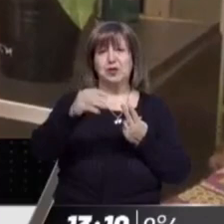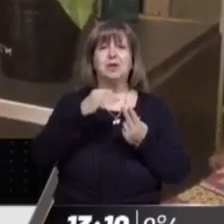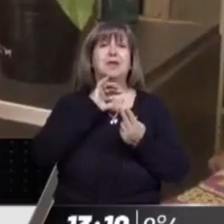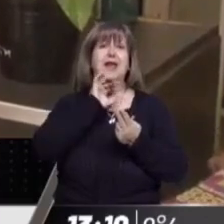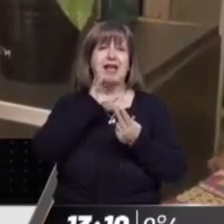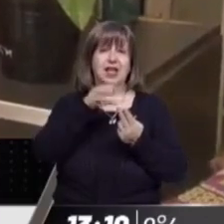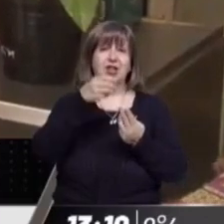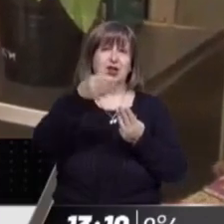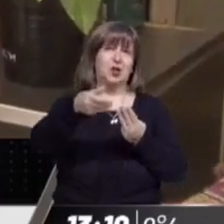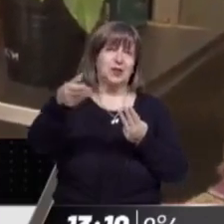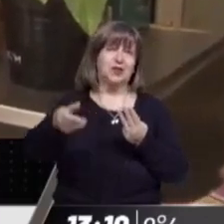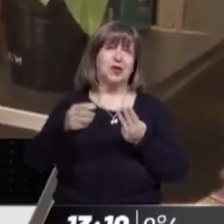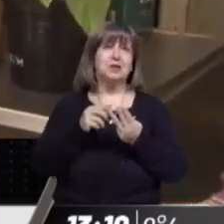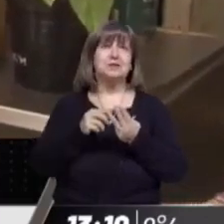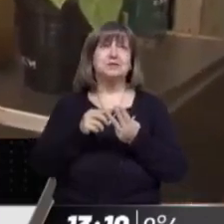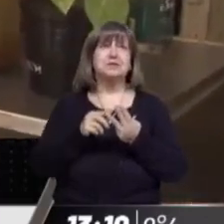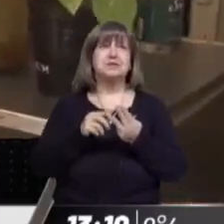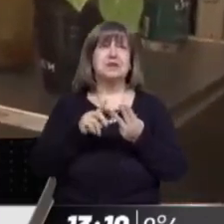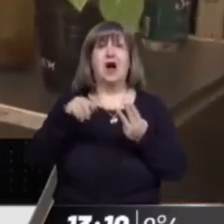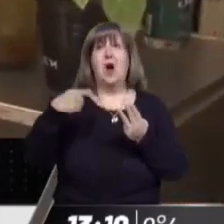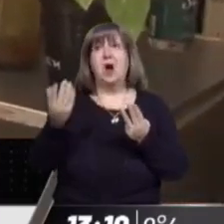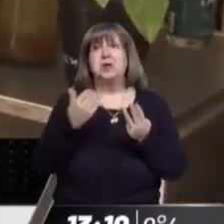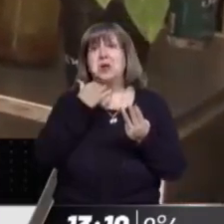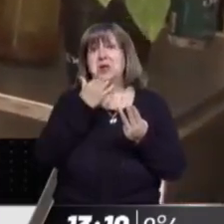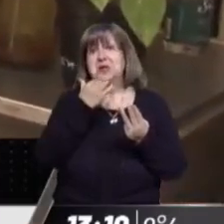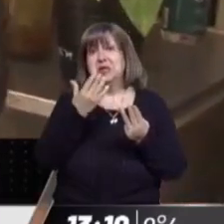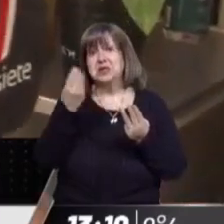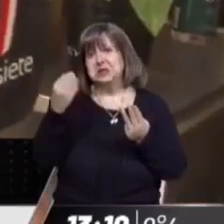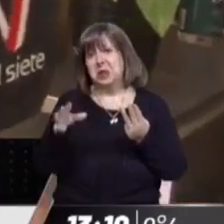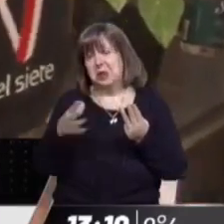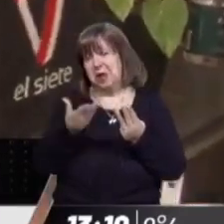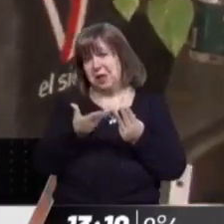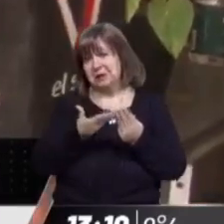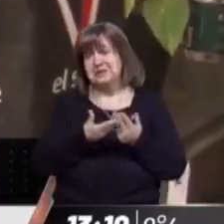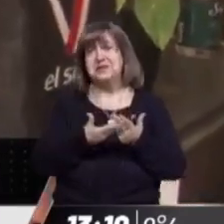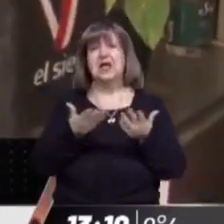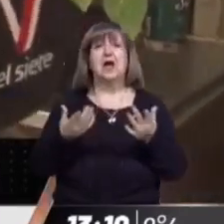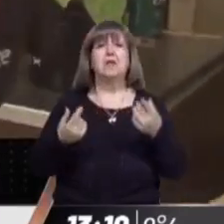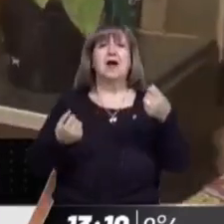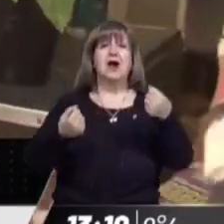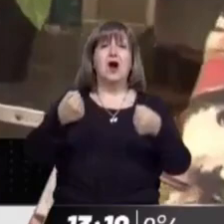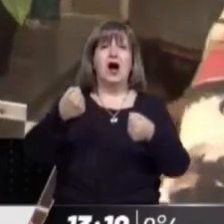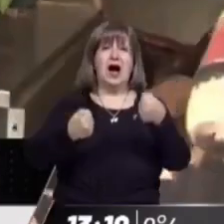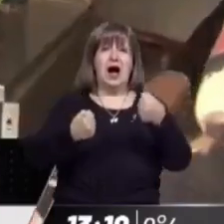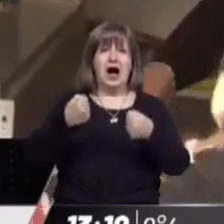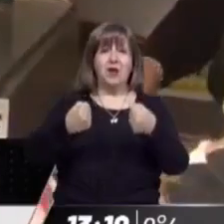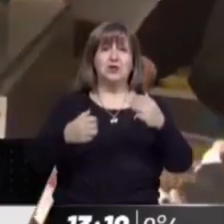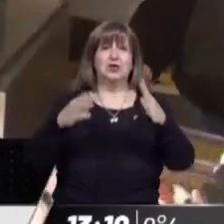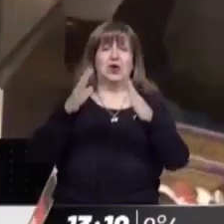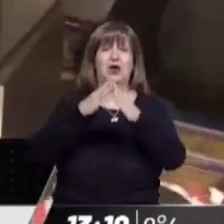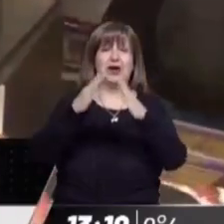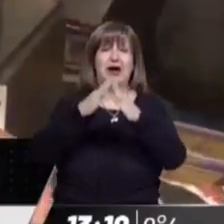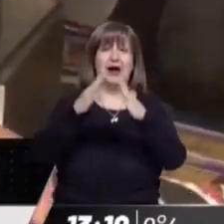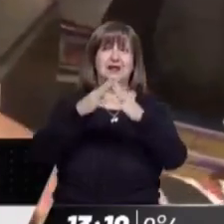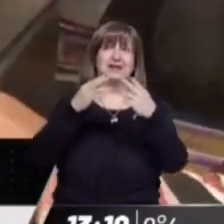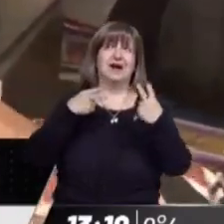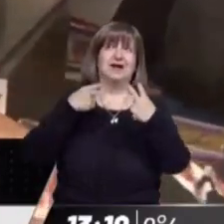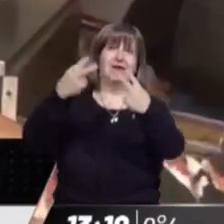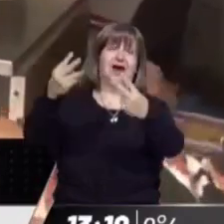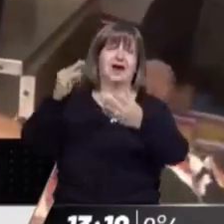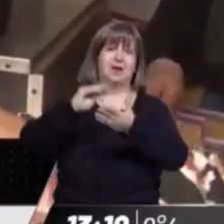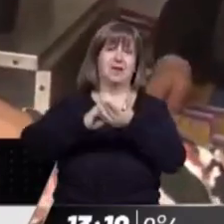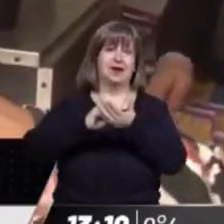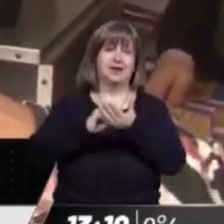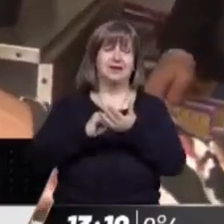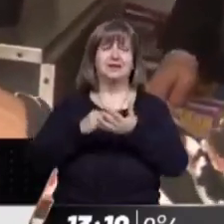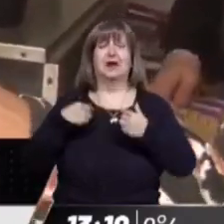nietos. Y lo otro no sé qué lo haría. Pero encima el premio viene con auto, casi viaje. ¡Qué hermoso! Me